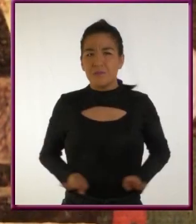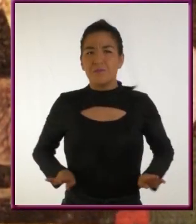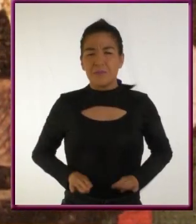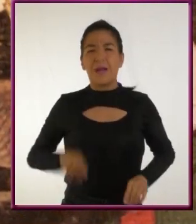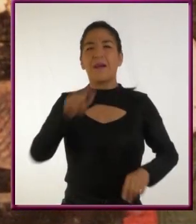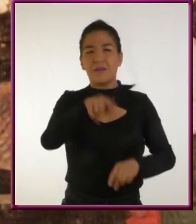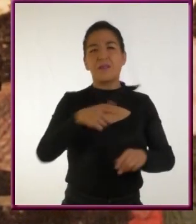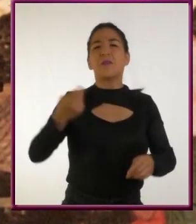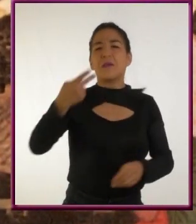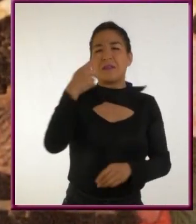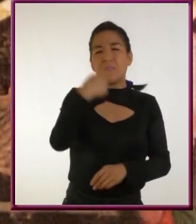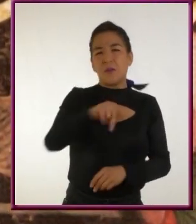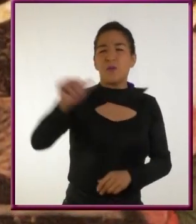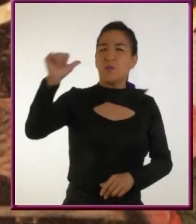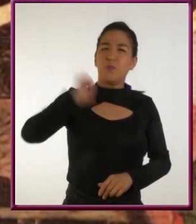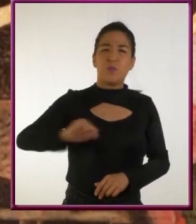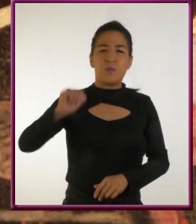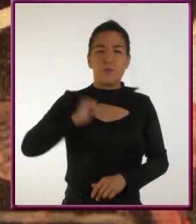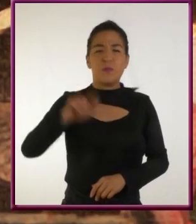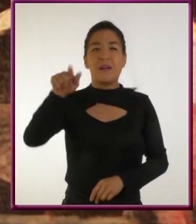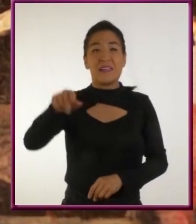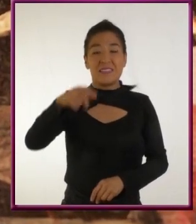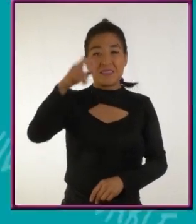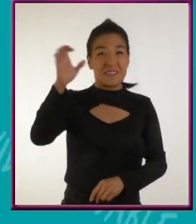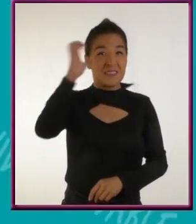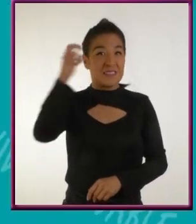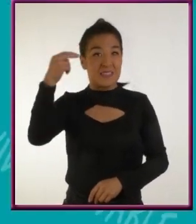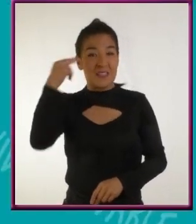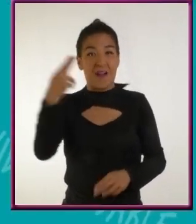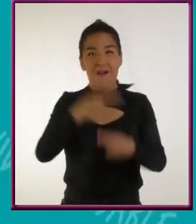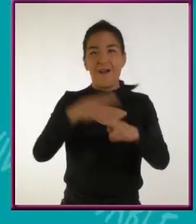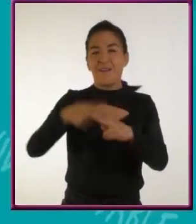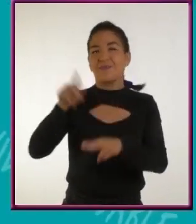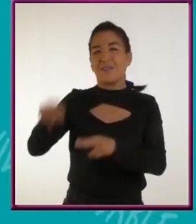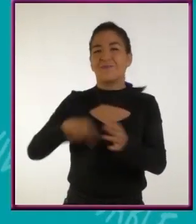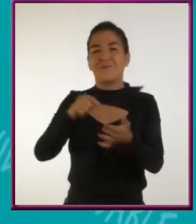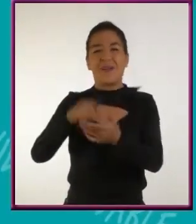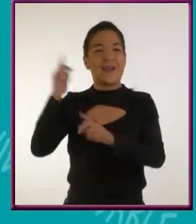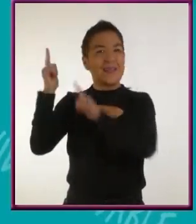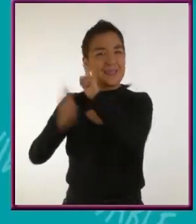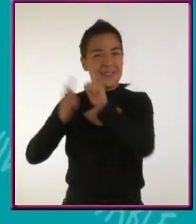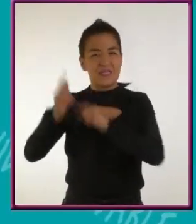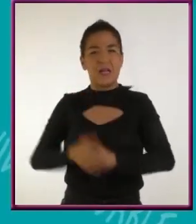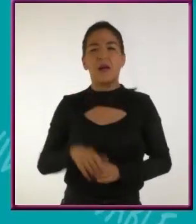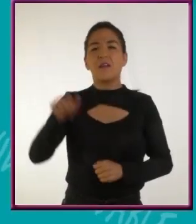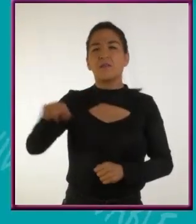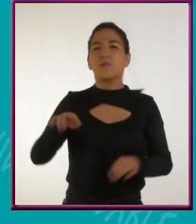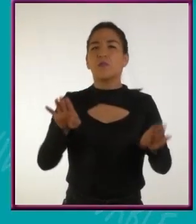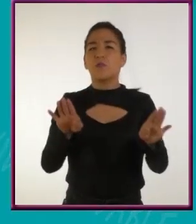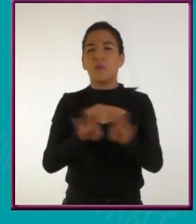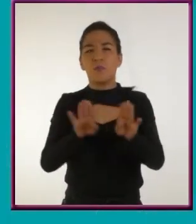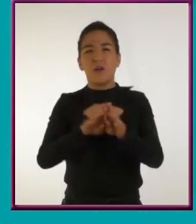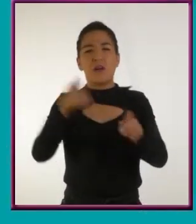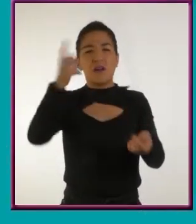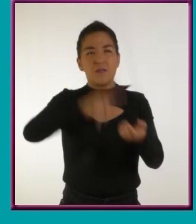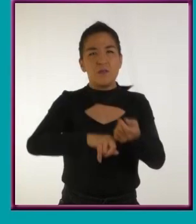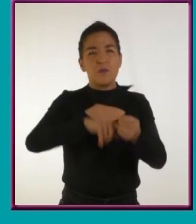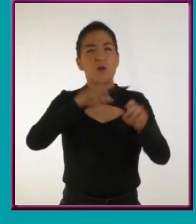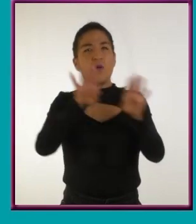de combinaciones aparecen en civilizaciones antiguas, desde China hasta Grecia, donde se le atribuían